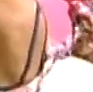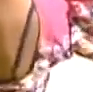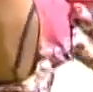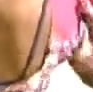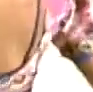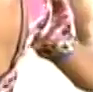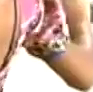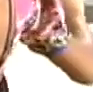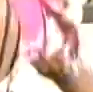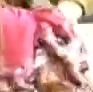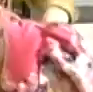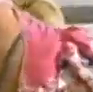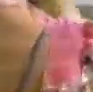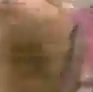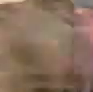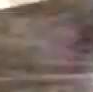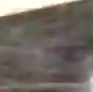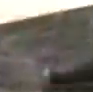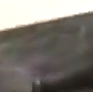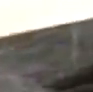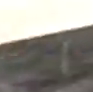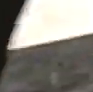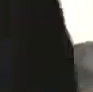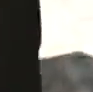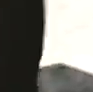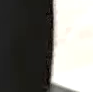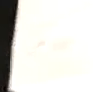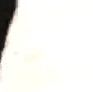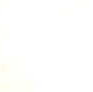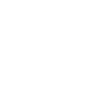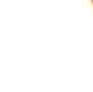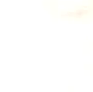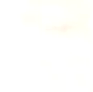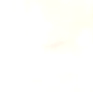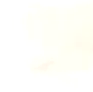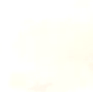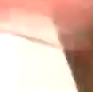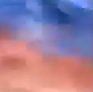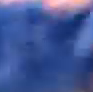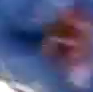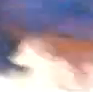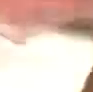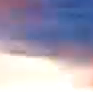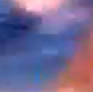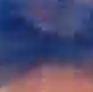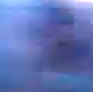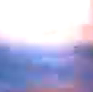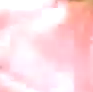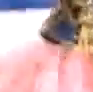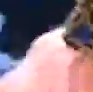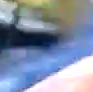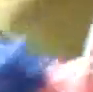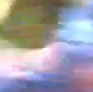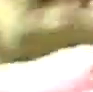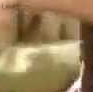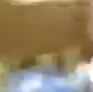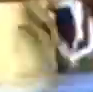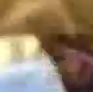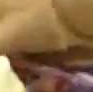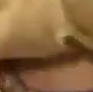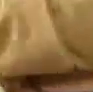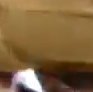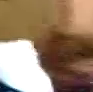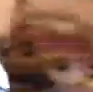una lucha que se dio de batalla, también una insurgencia civil y militar contra la monarquía española y el modelo